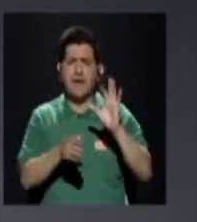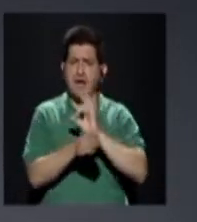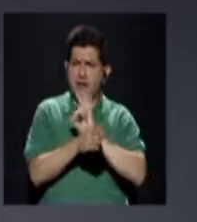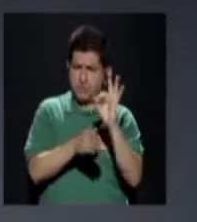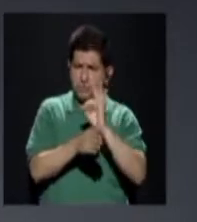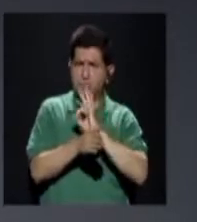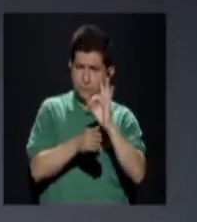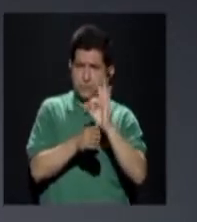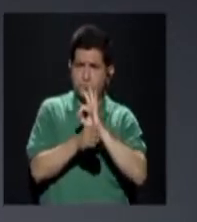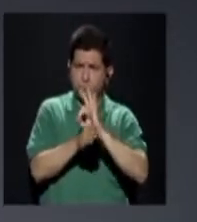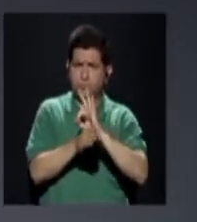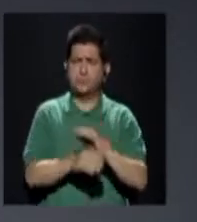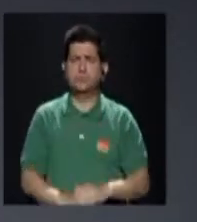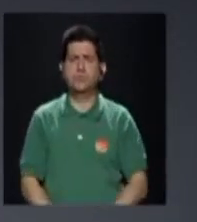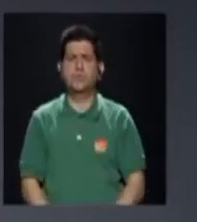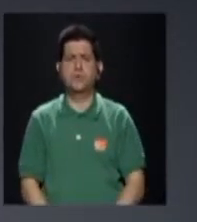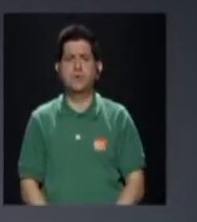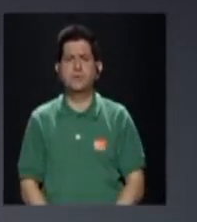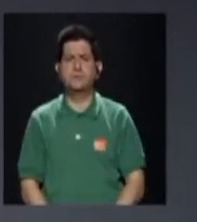funciones